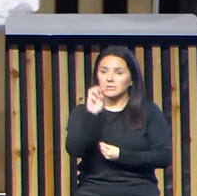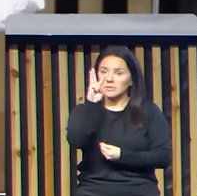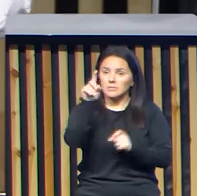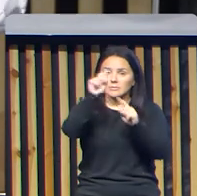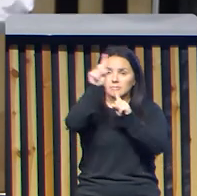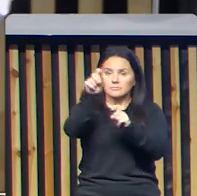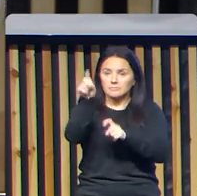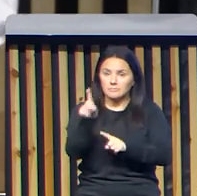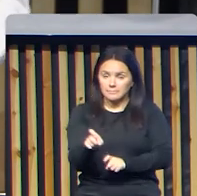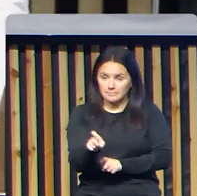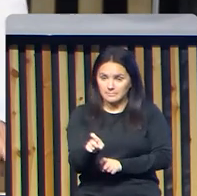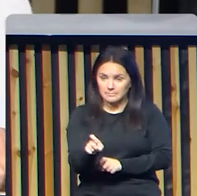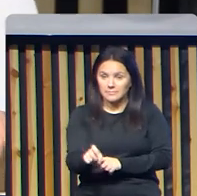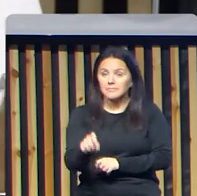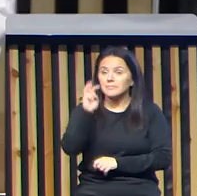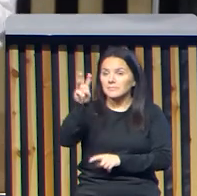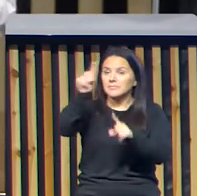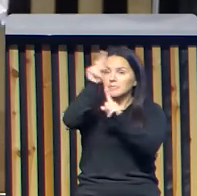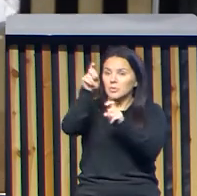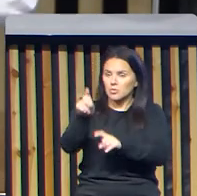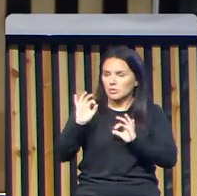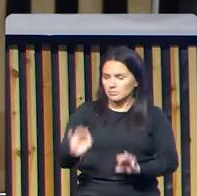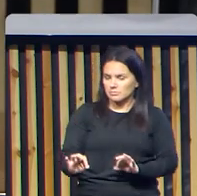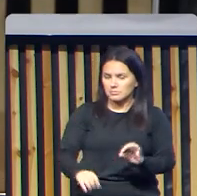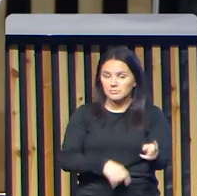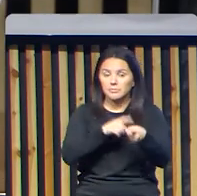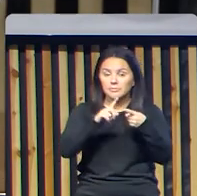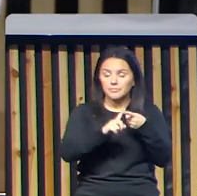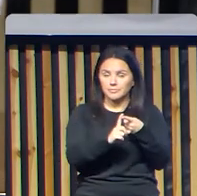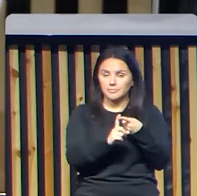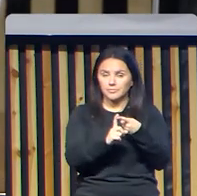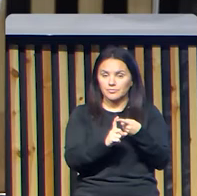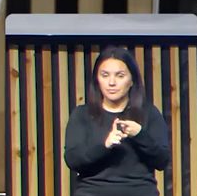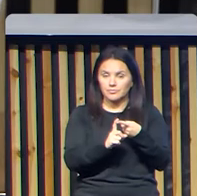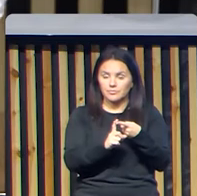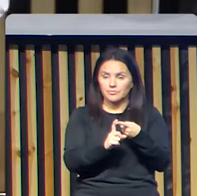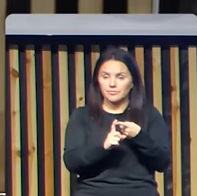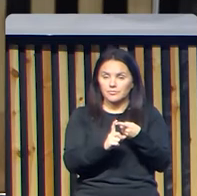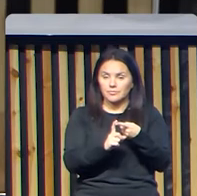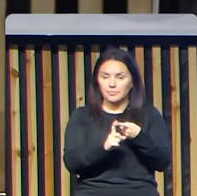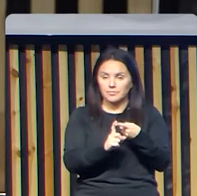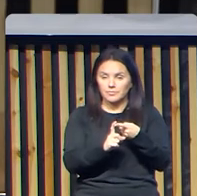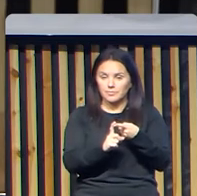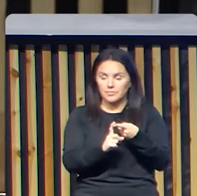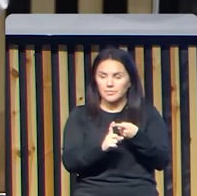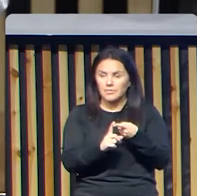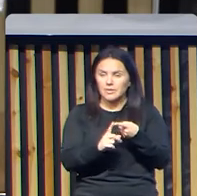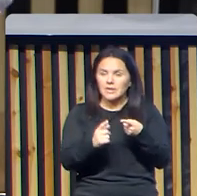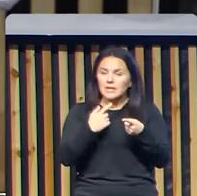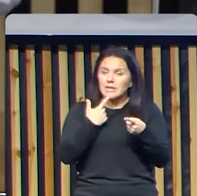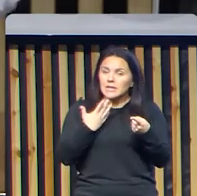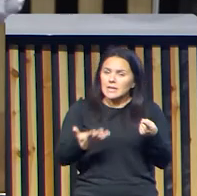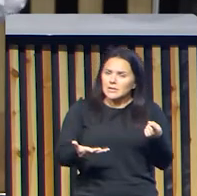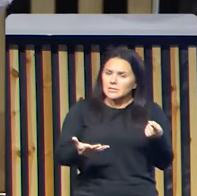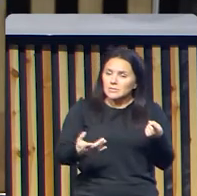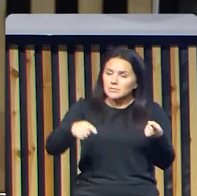y las tres preguntas que os planteo son las siguientes es obligatorio o sea es de ley o algo que